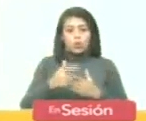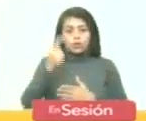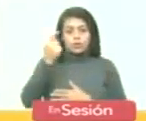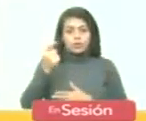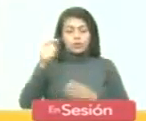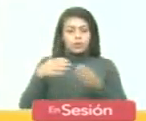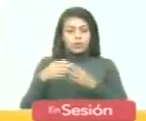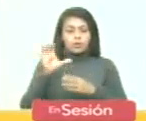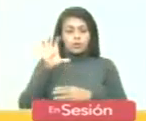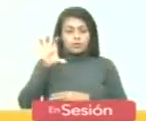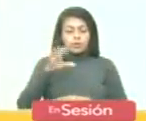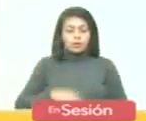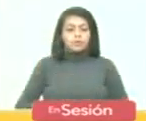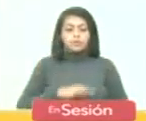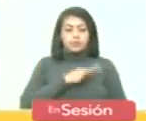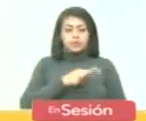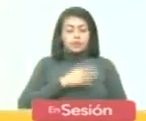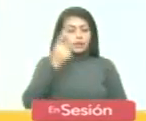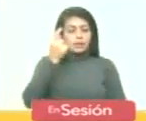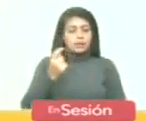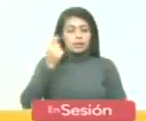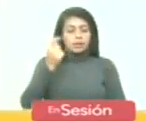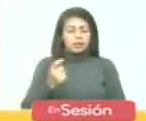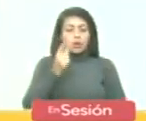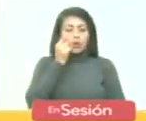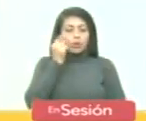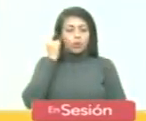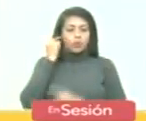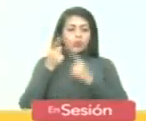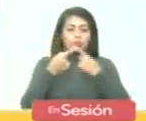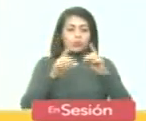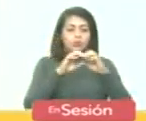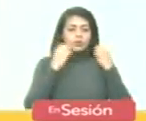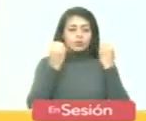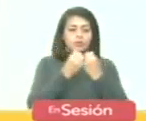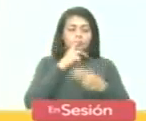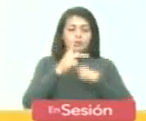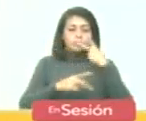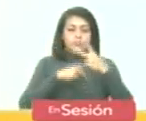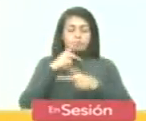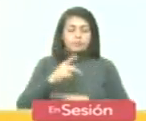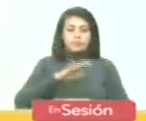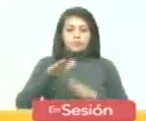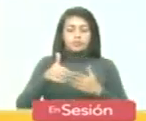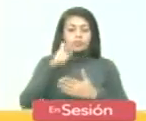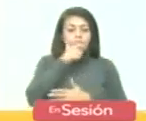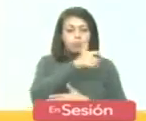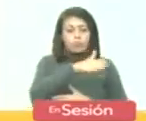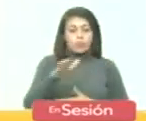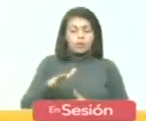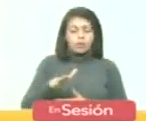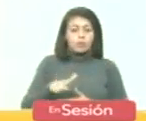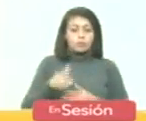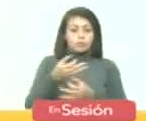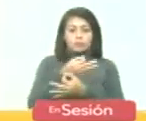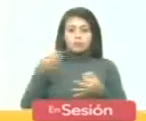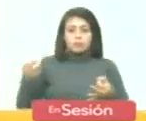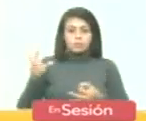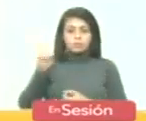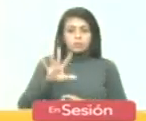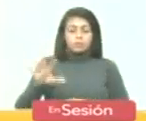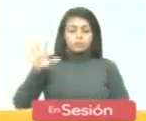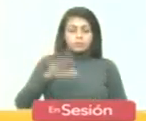de la Patria, señores diputados y diputadas de otras organizaciones políticas, pueblo glorioso de Venezuela.